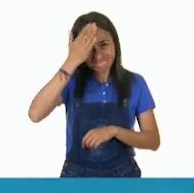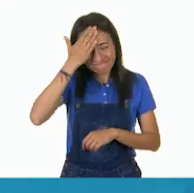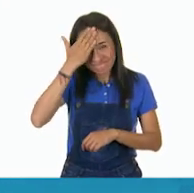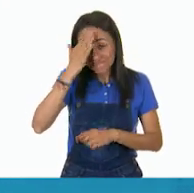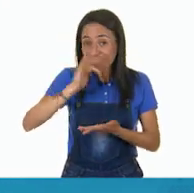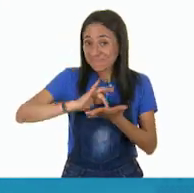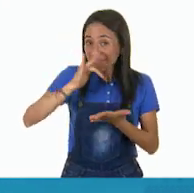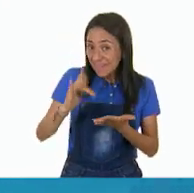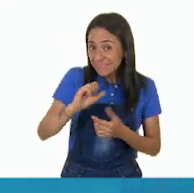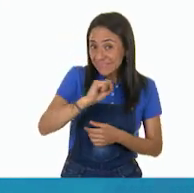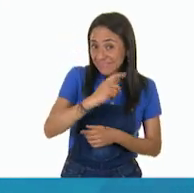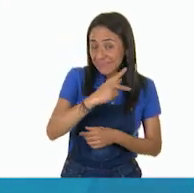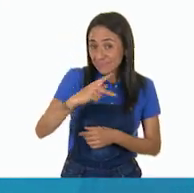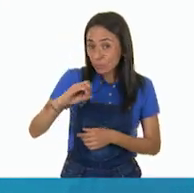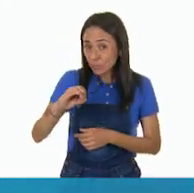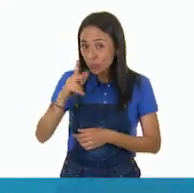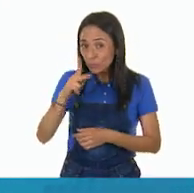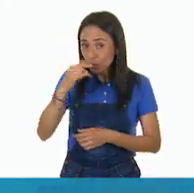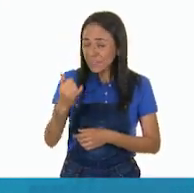chao